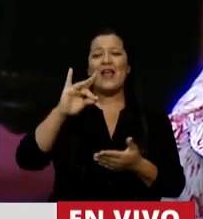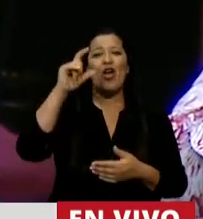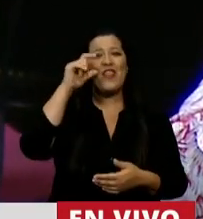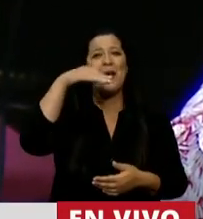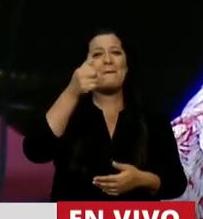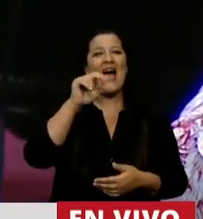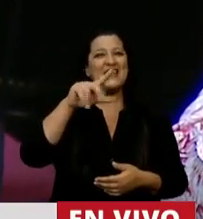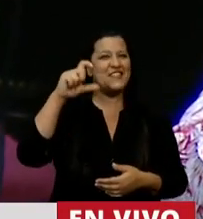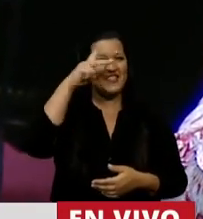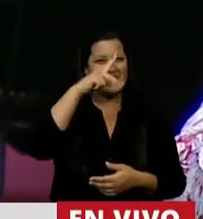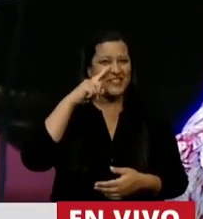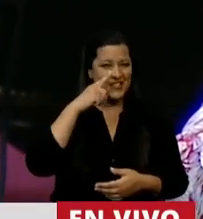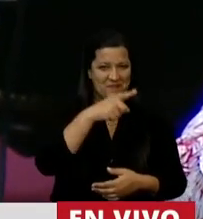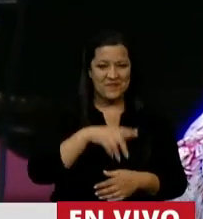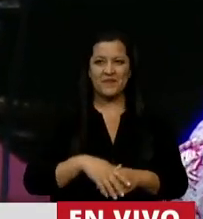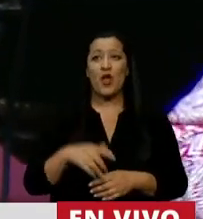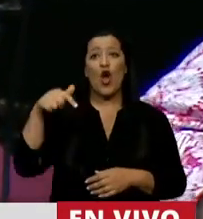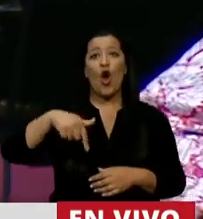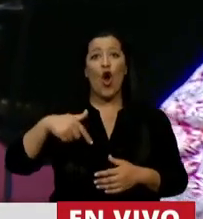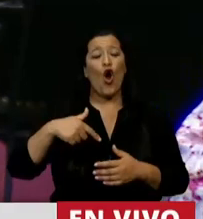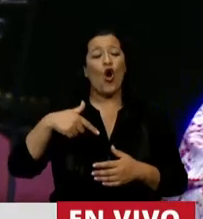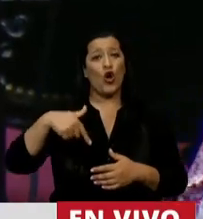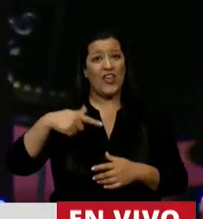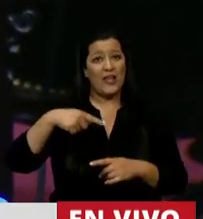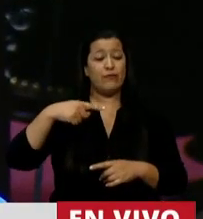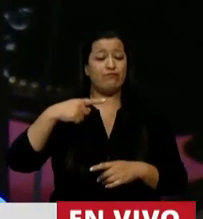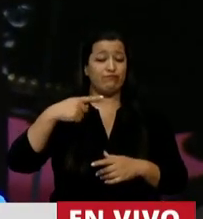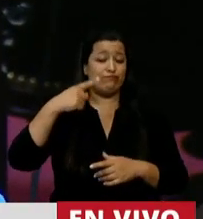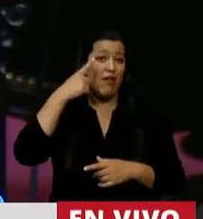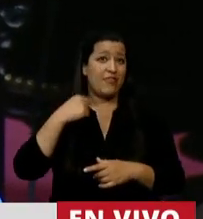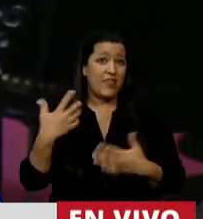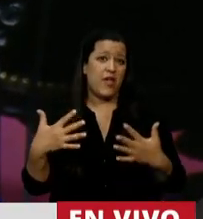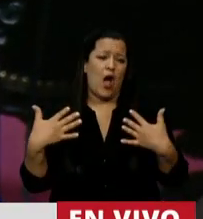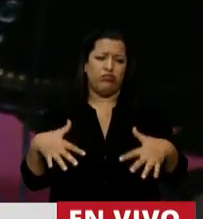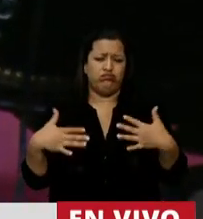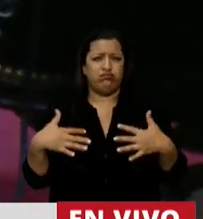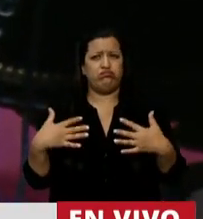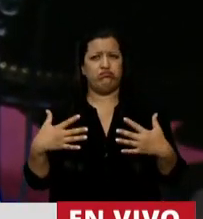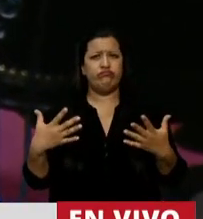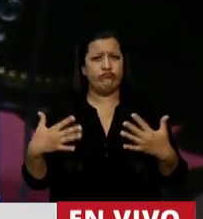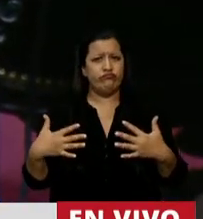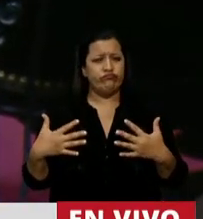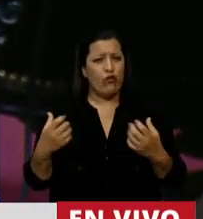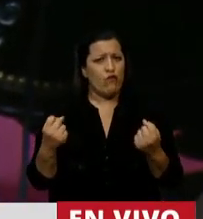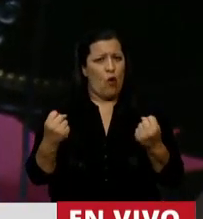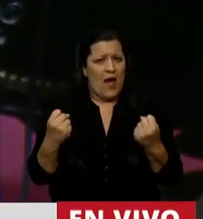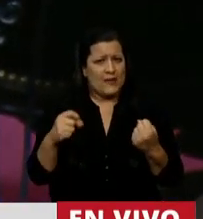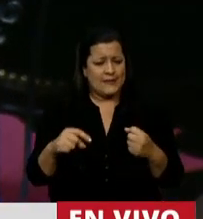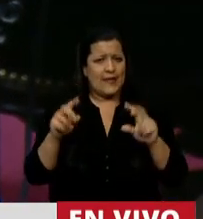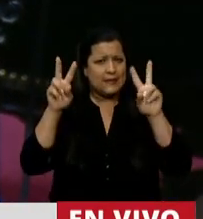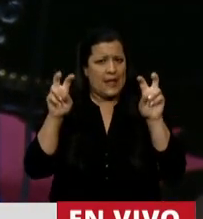gracias. Hoy es un día que nos interpela a lo largo de toda la jornada como legisladores